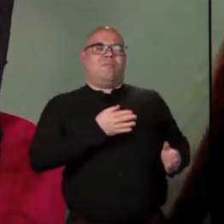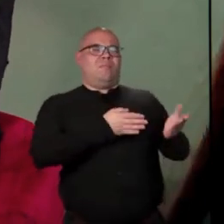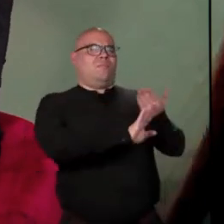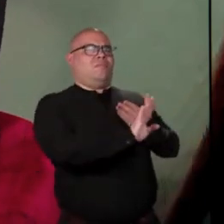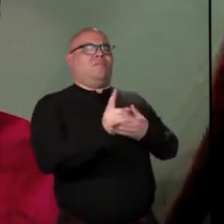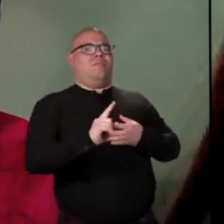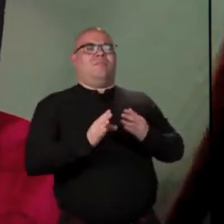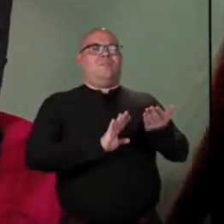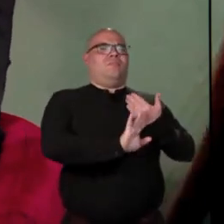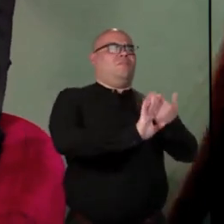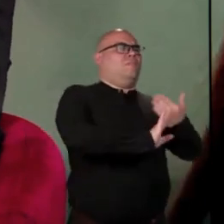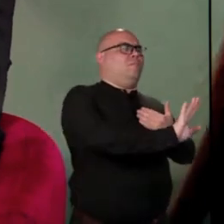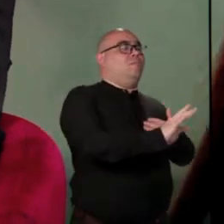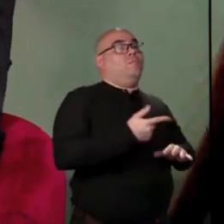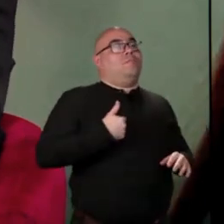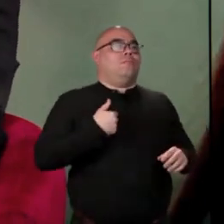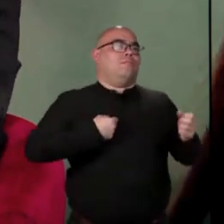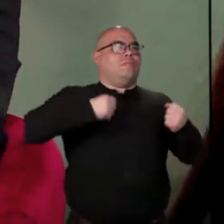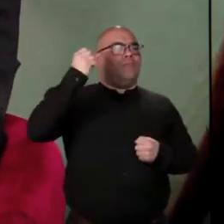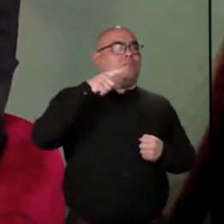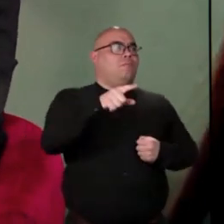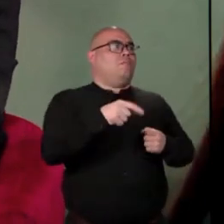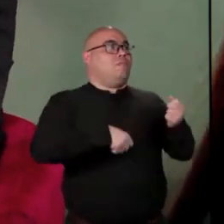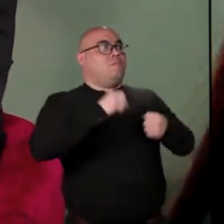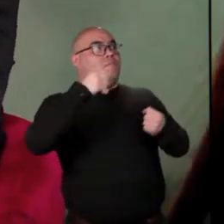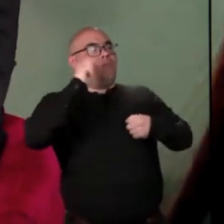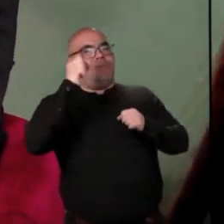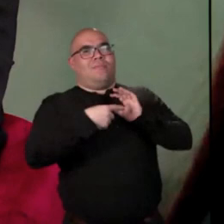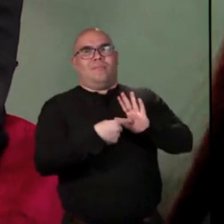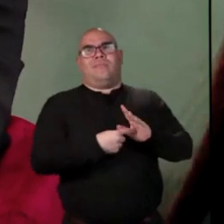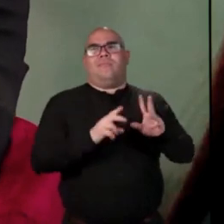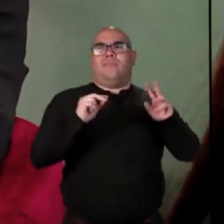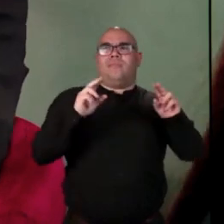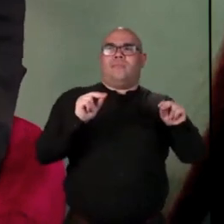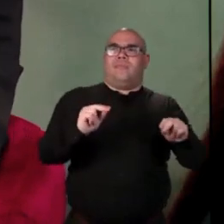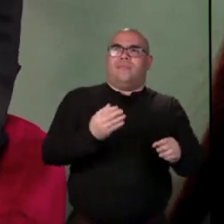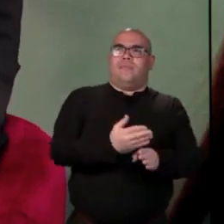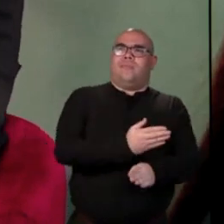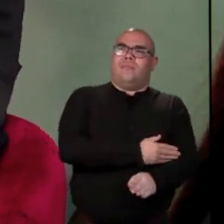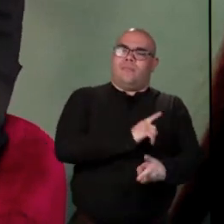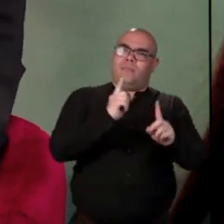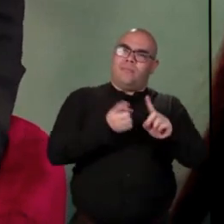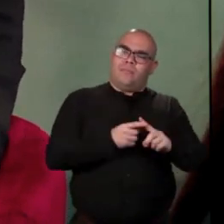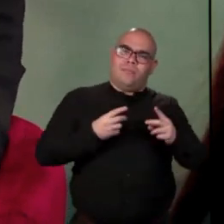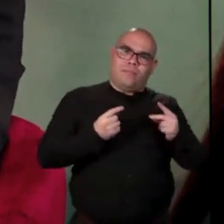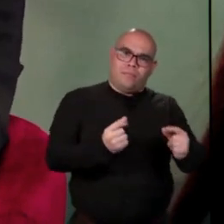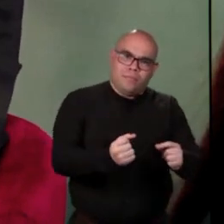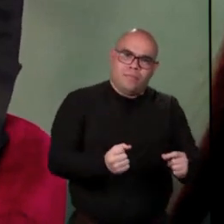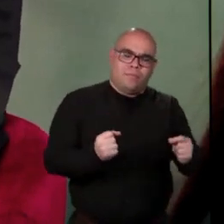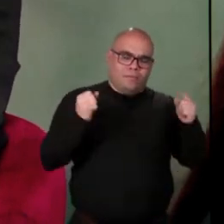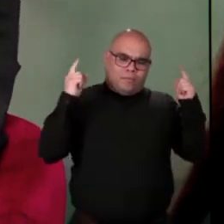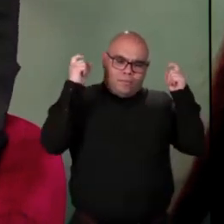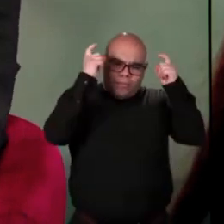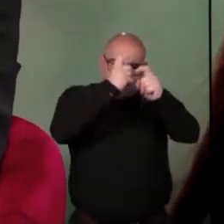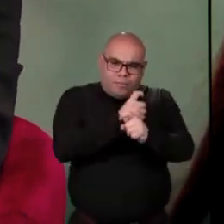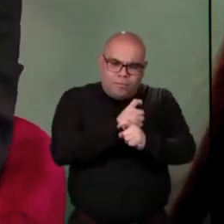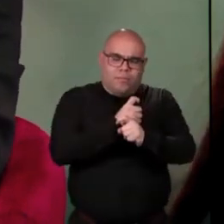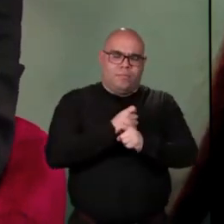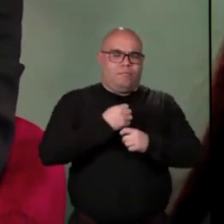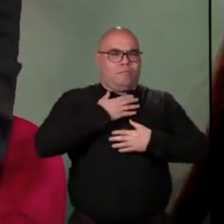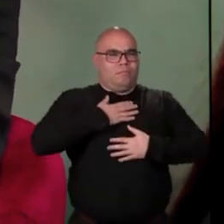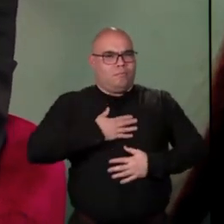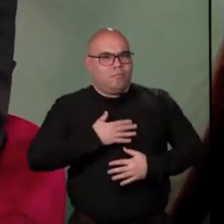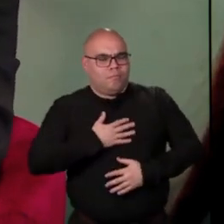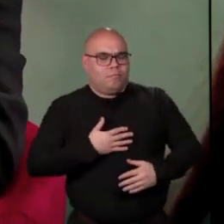de que tenemos ya que alcanzar victorias tempranas y no nos damos el tiempo, un momento para pensar, saborear la realidad y construir con base en